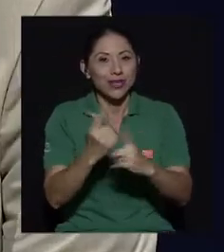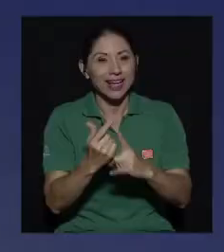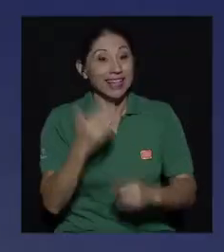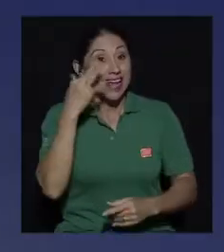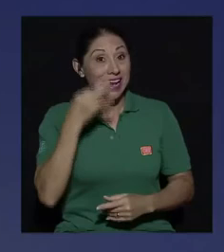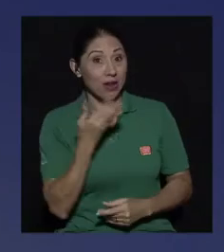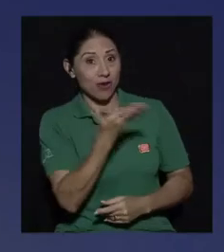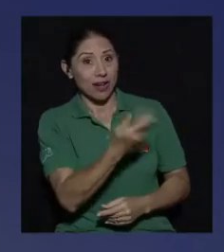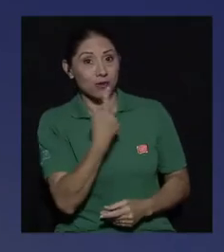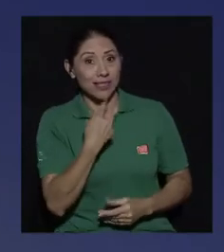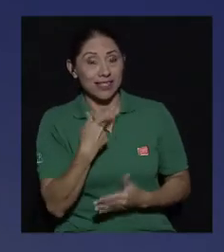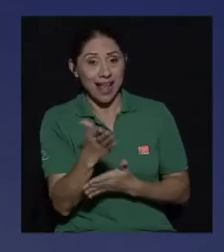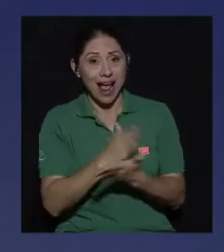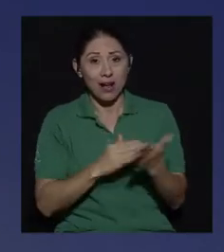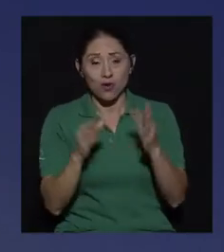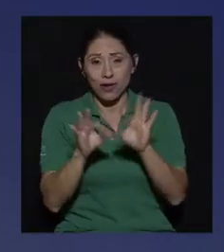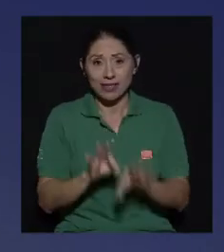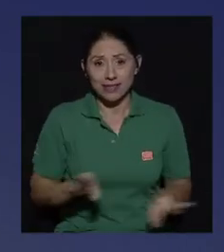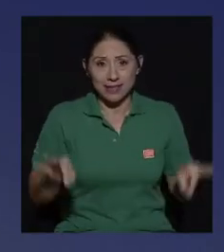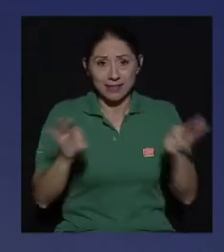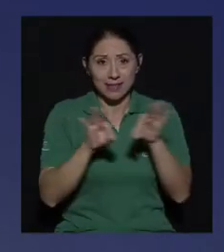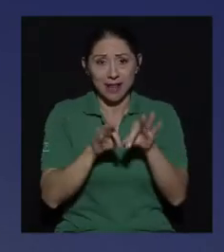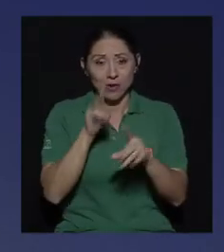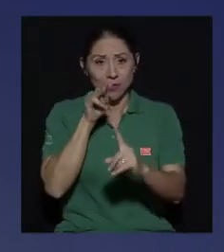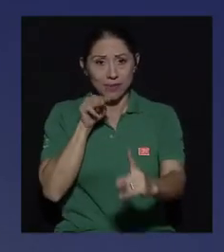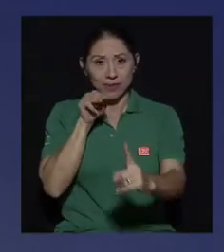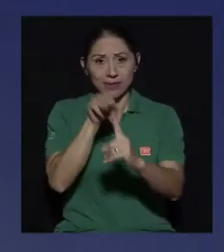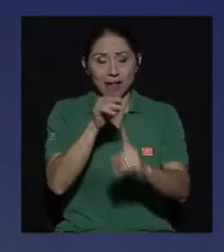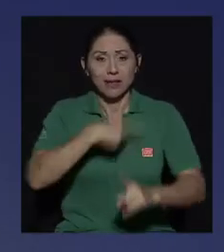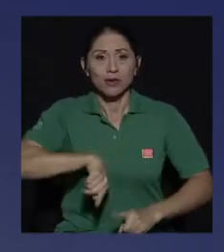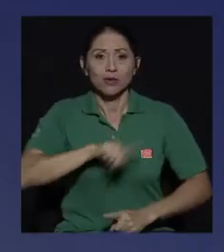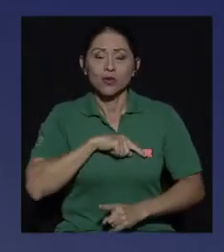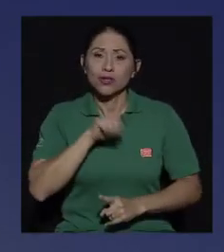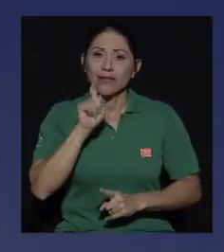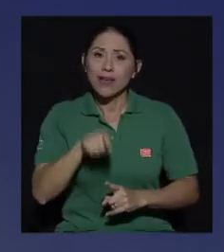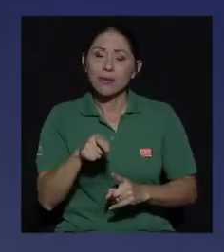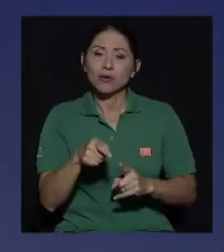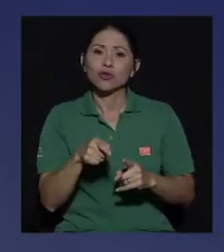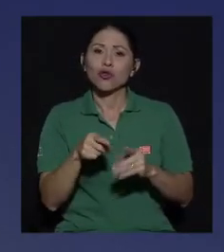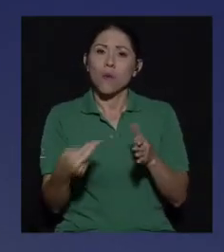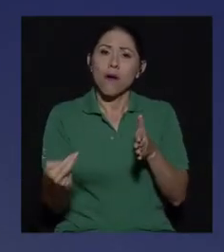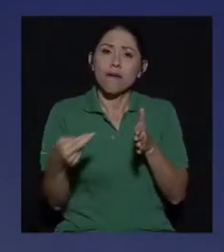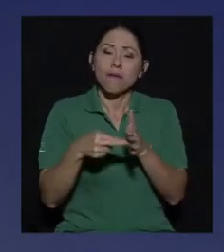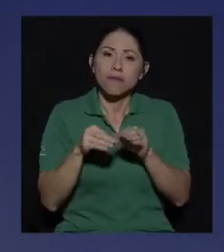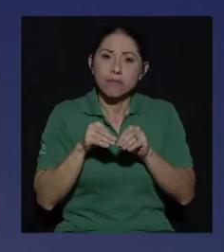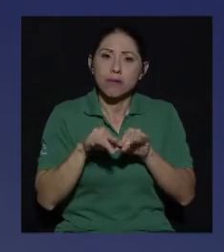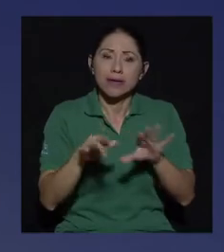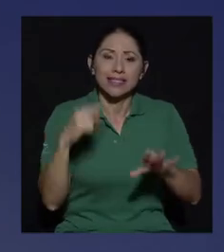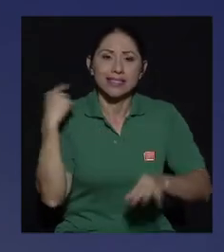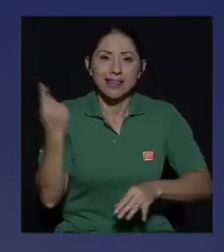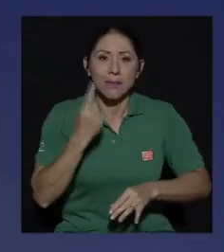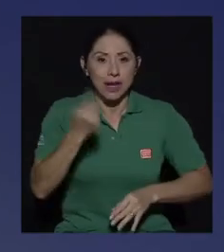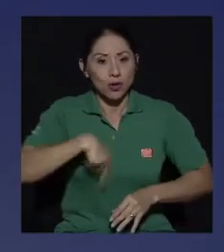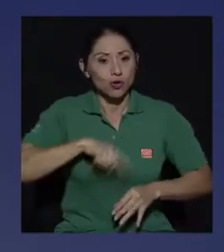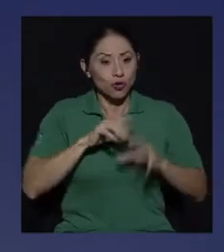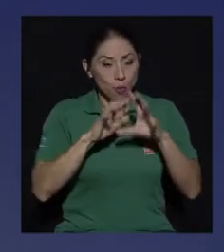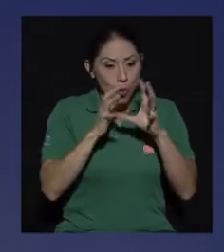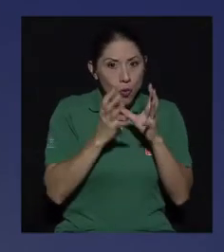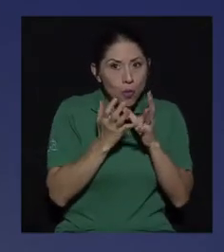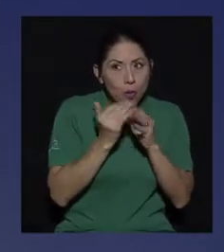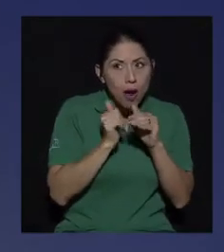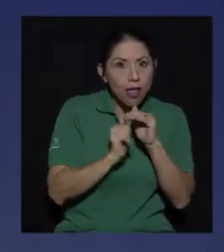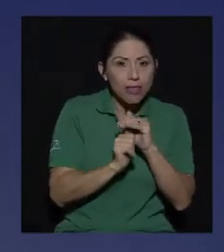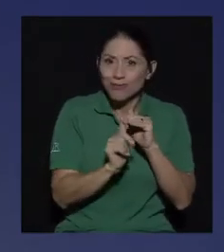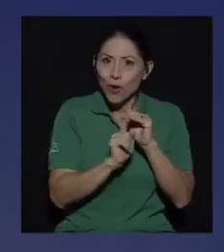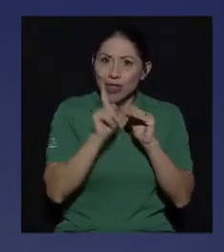redes sociales creo que don víctor nos dice algo casi que esencial y creo que es un mensaje que deberíamos de tratar de replicar siempre debemos de salirnos